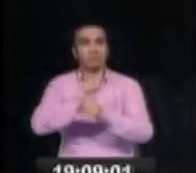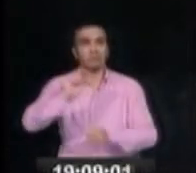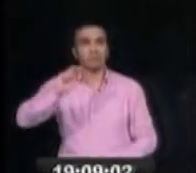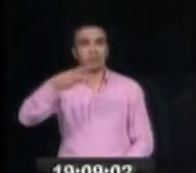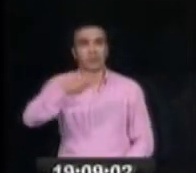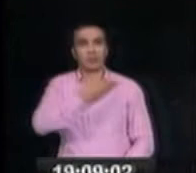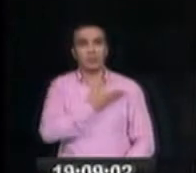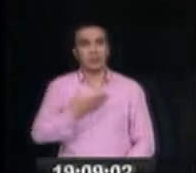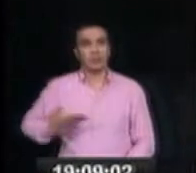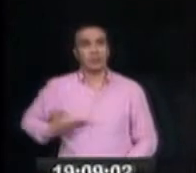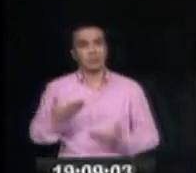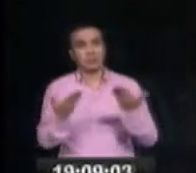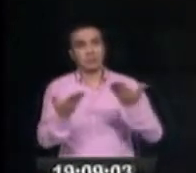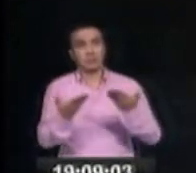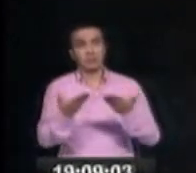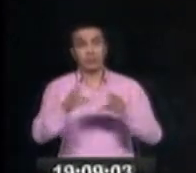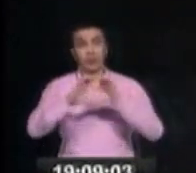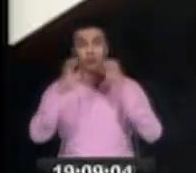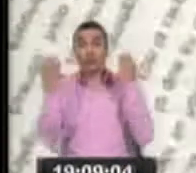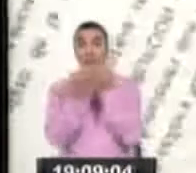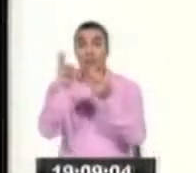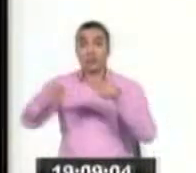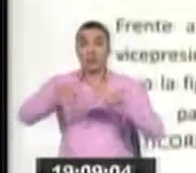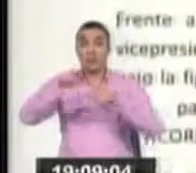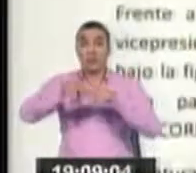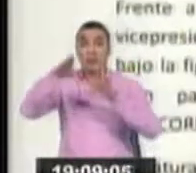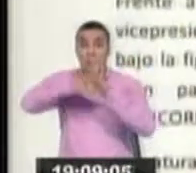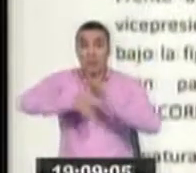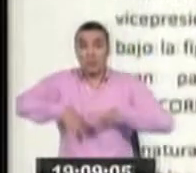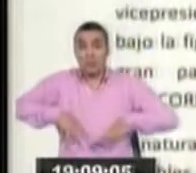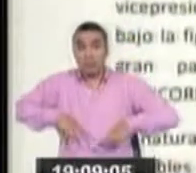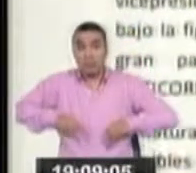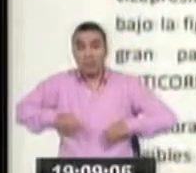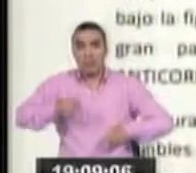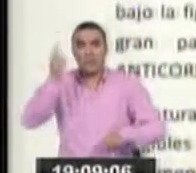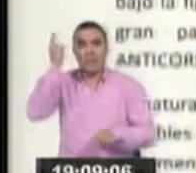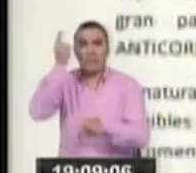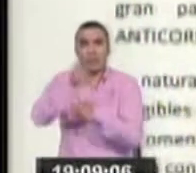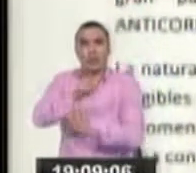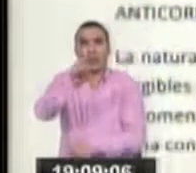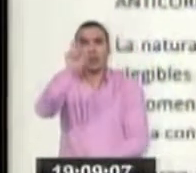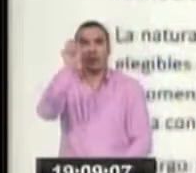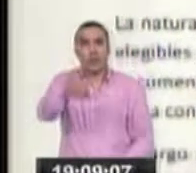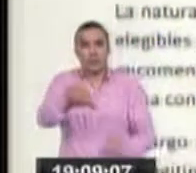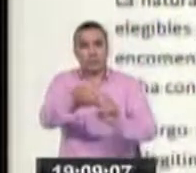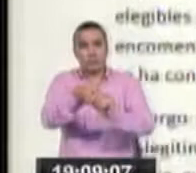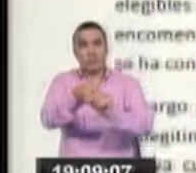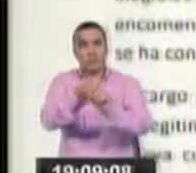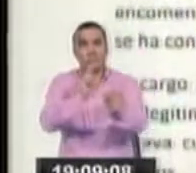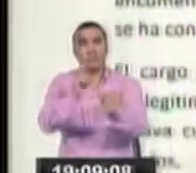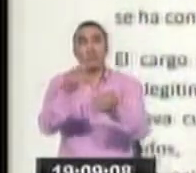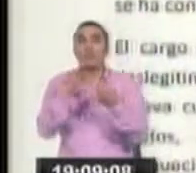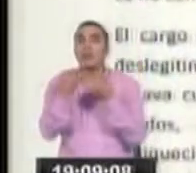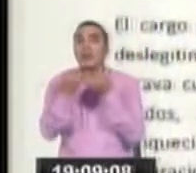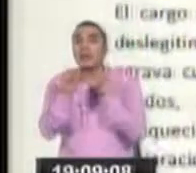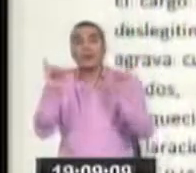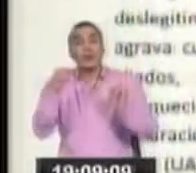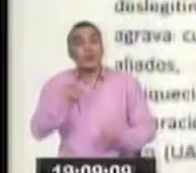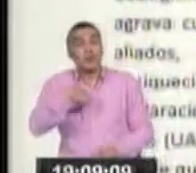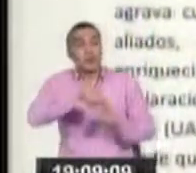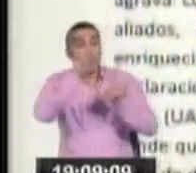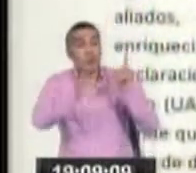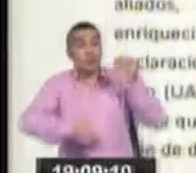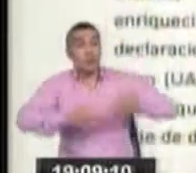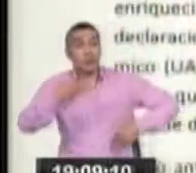que hoy tiene. La Comisión Nacional Anticorrupción exige su renuncia independientemente de que, en el sistema